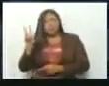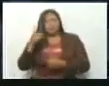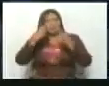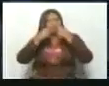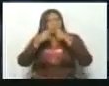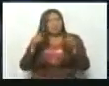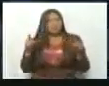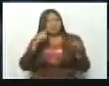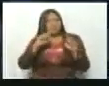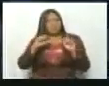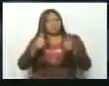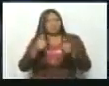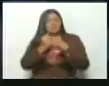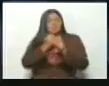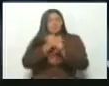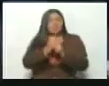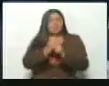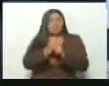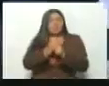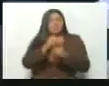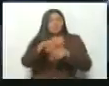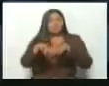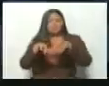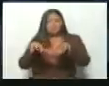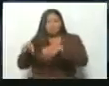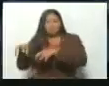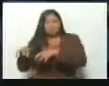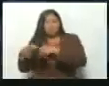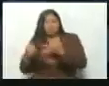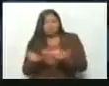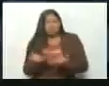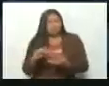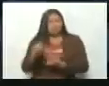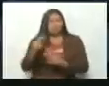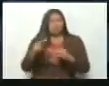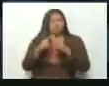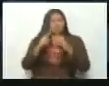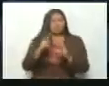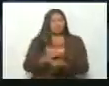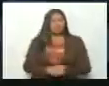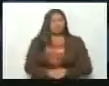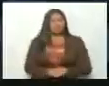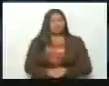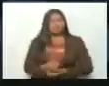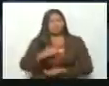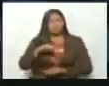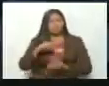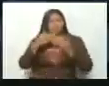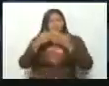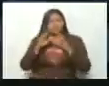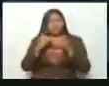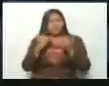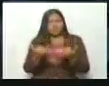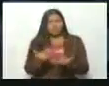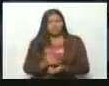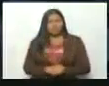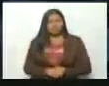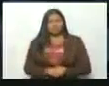allí tú tienes que comenzar a trabajar con el tema de la segmentación. Y estos primeros encuentros nos permiten a nosotros